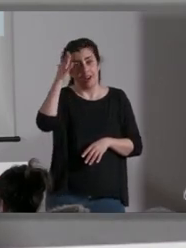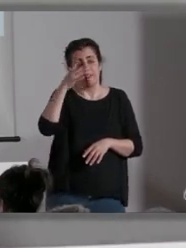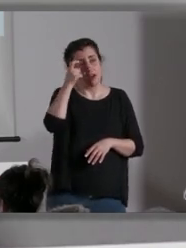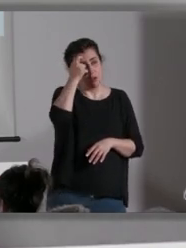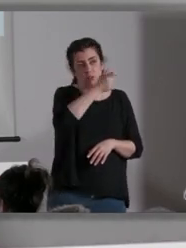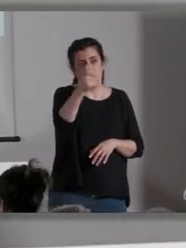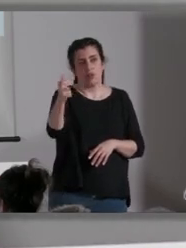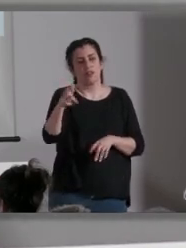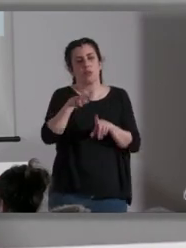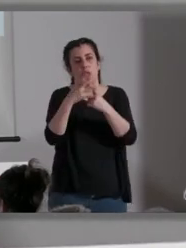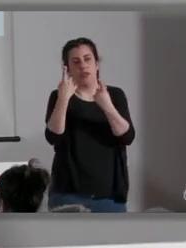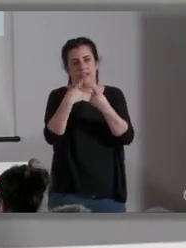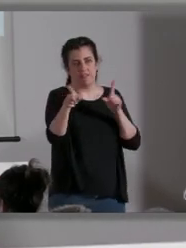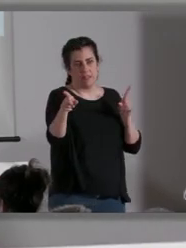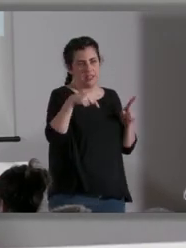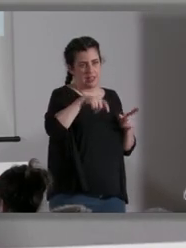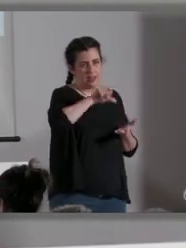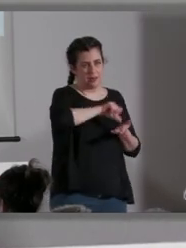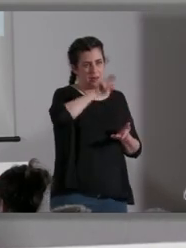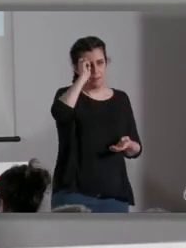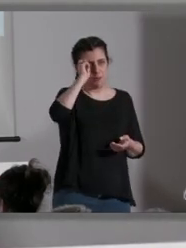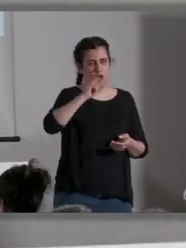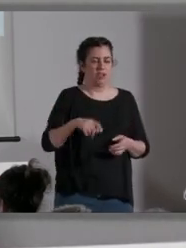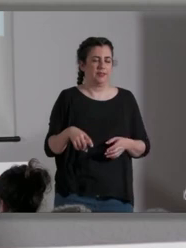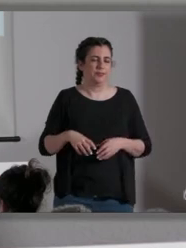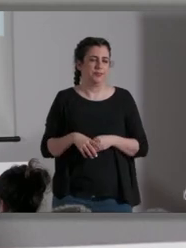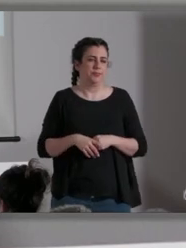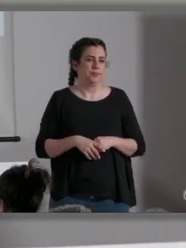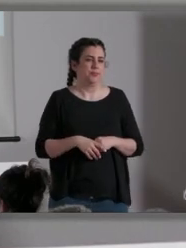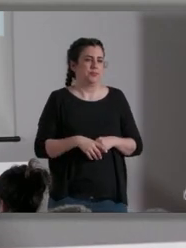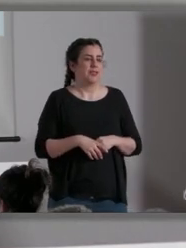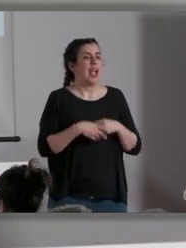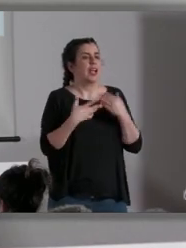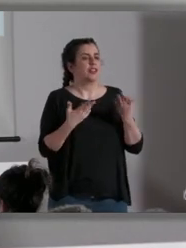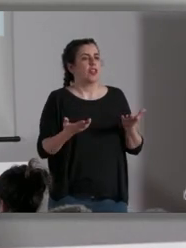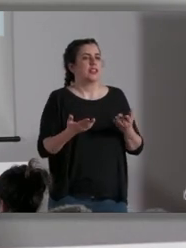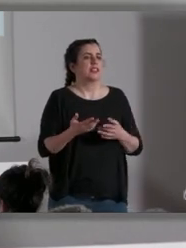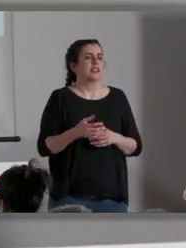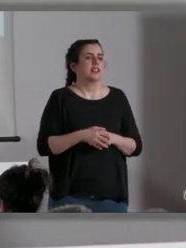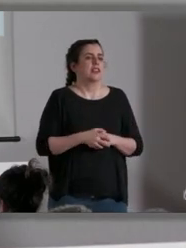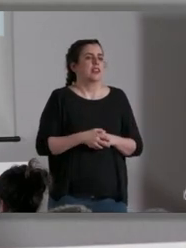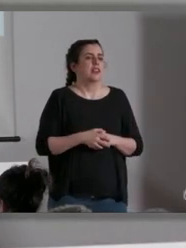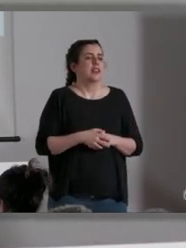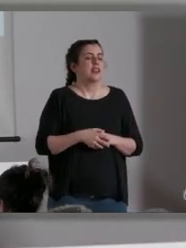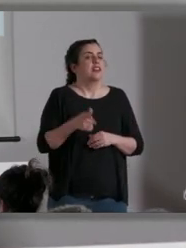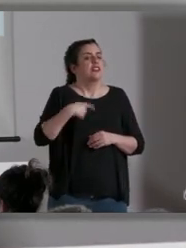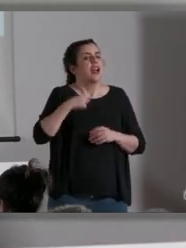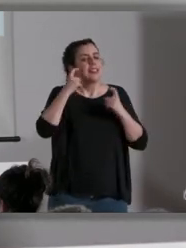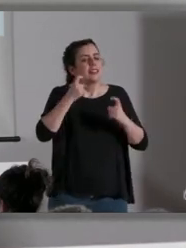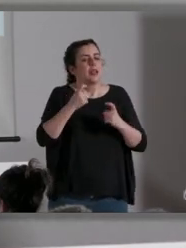distinta a lo que tenemos en Pamplona. Entonces, en Iriberri lo que hacemos es un intento de compra de una